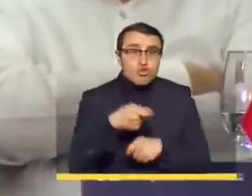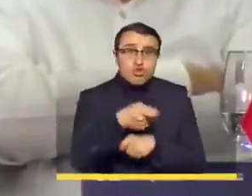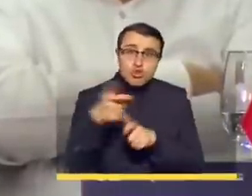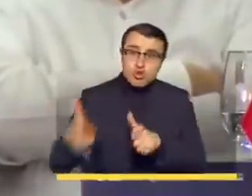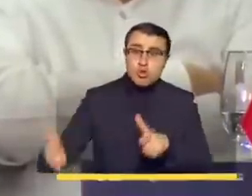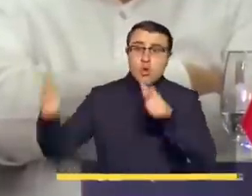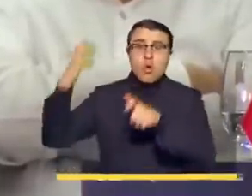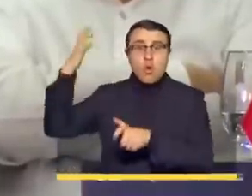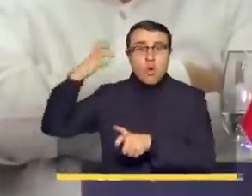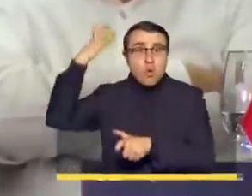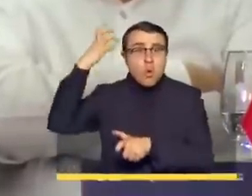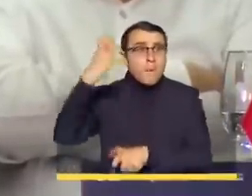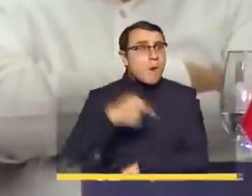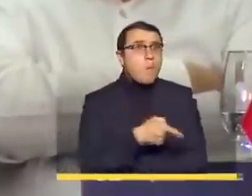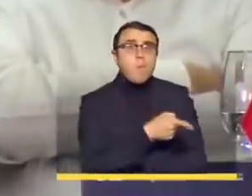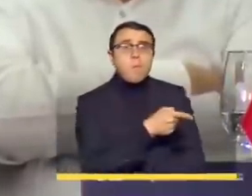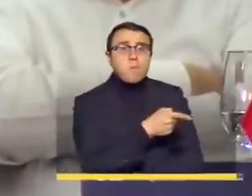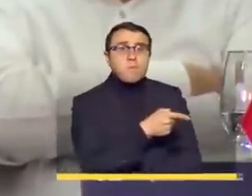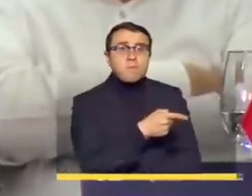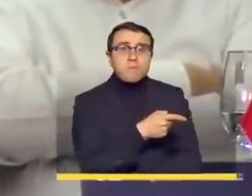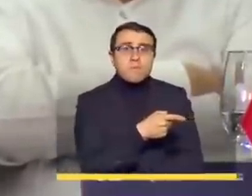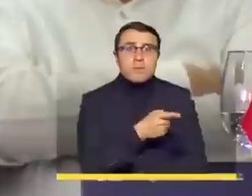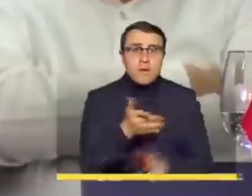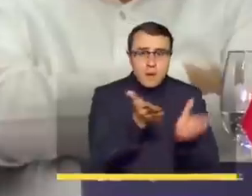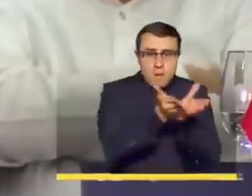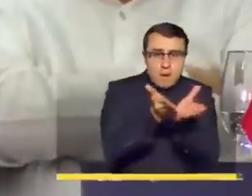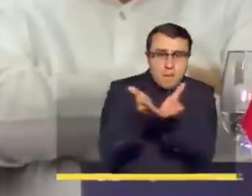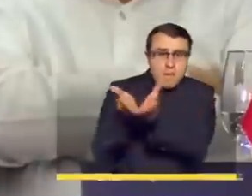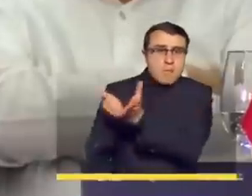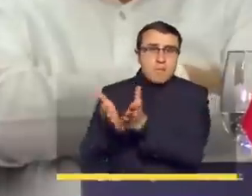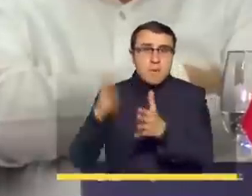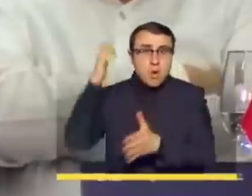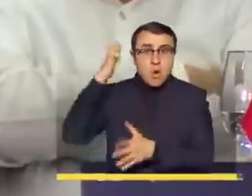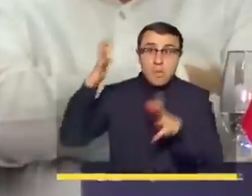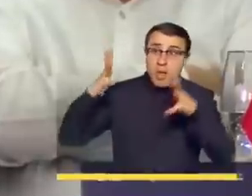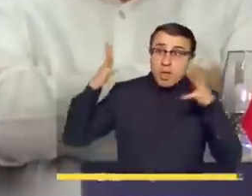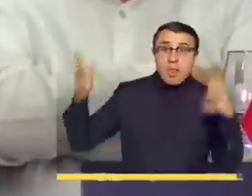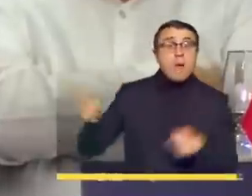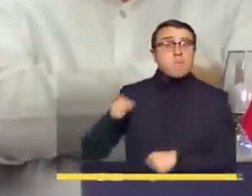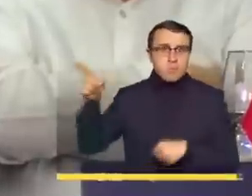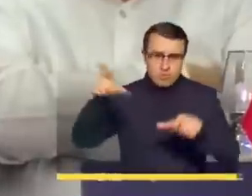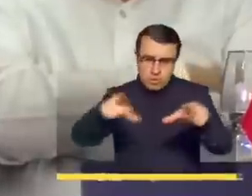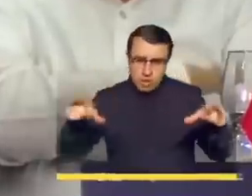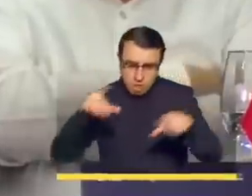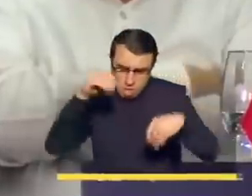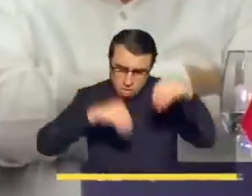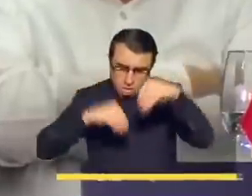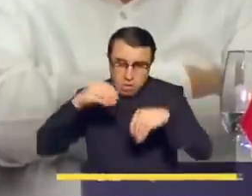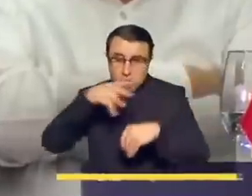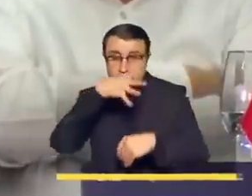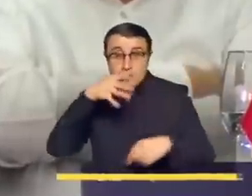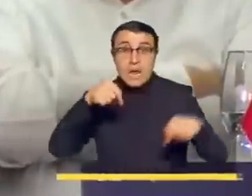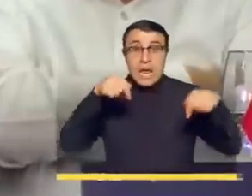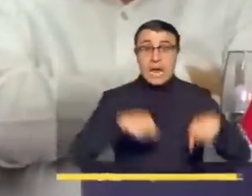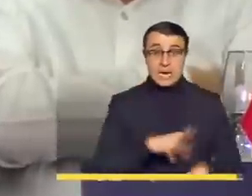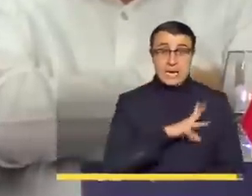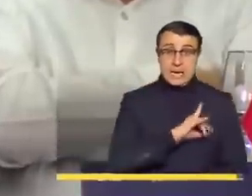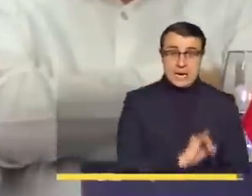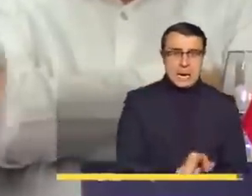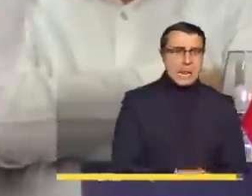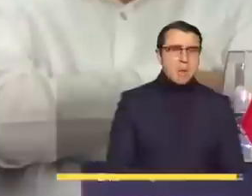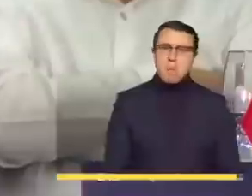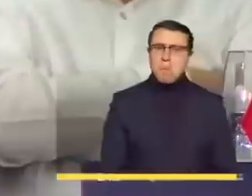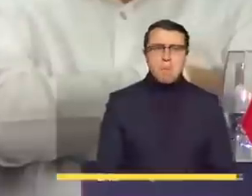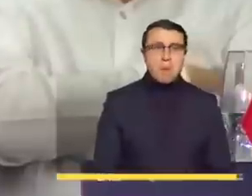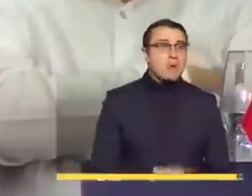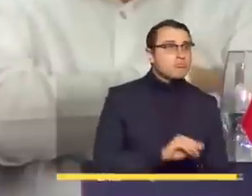Europeo, en los grandes puertos europeos. Laboratorios de cocaína no están aquí en Cali,